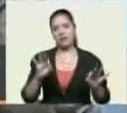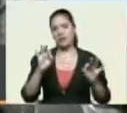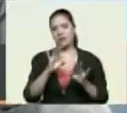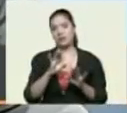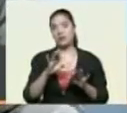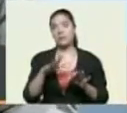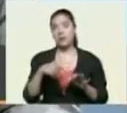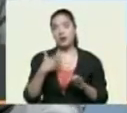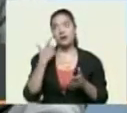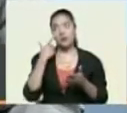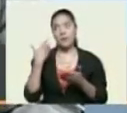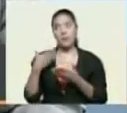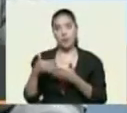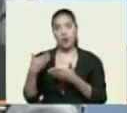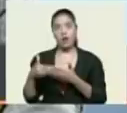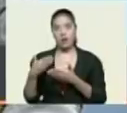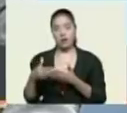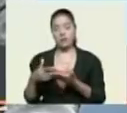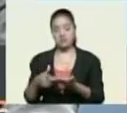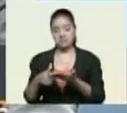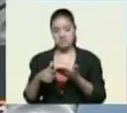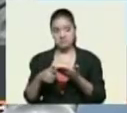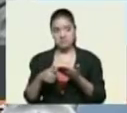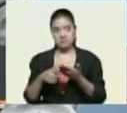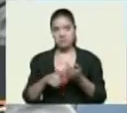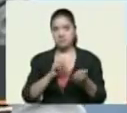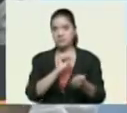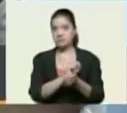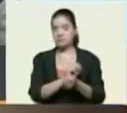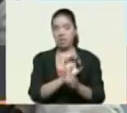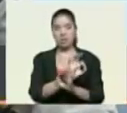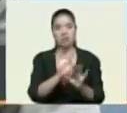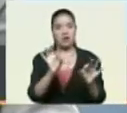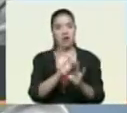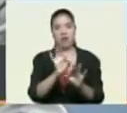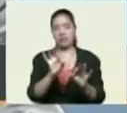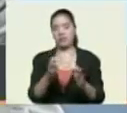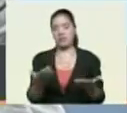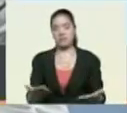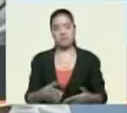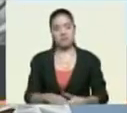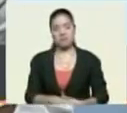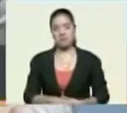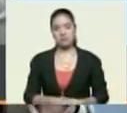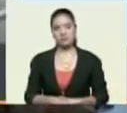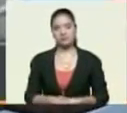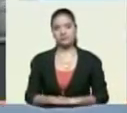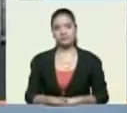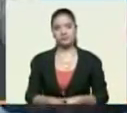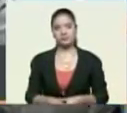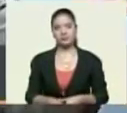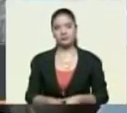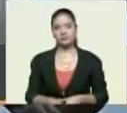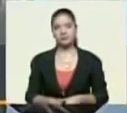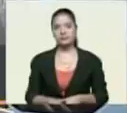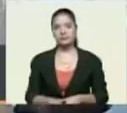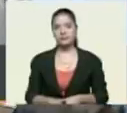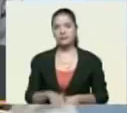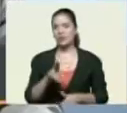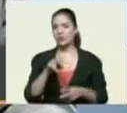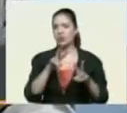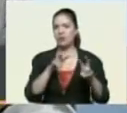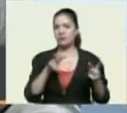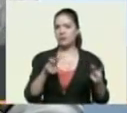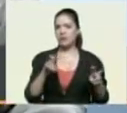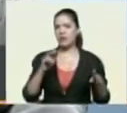para, teniendo evidencias de estos hechos, abriera proceso de investigación, menos de imputación,